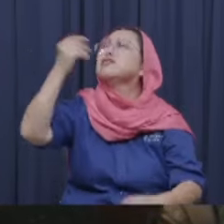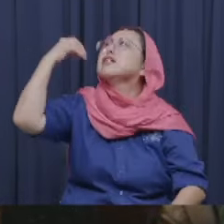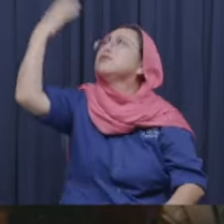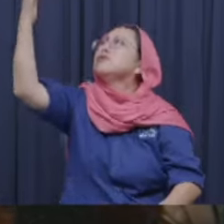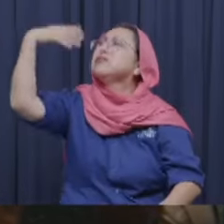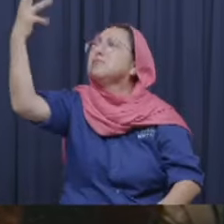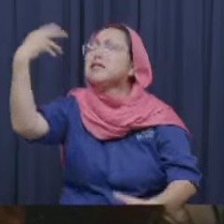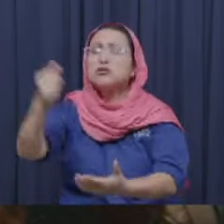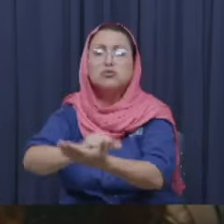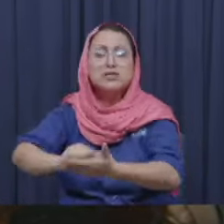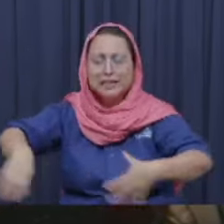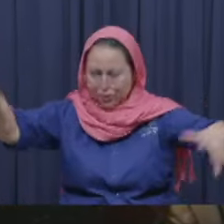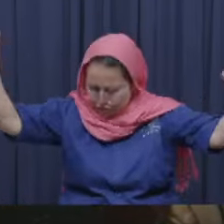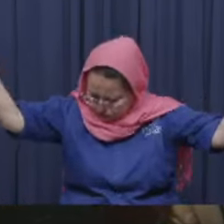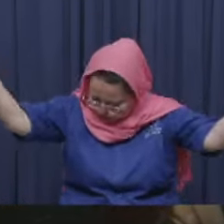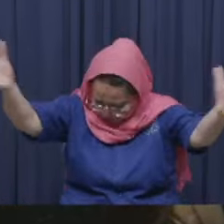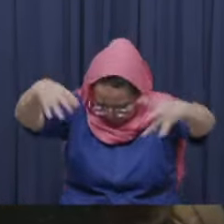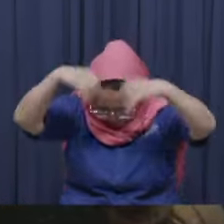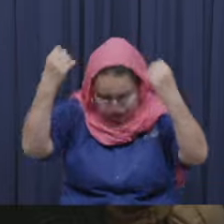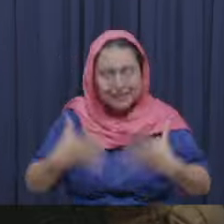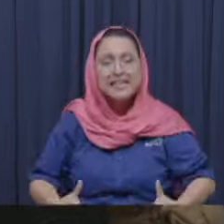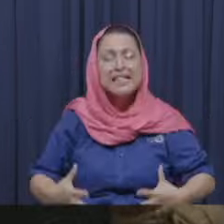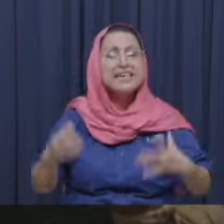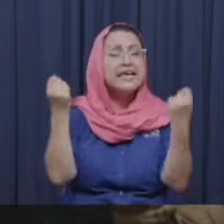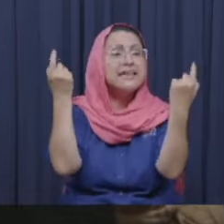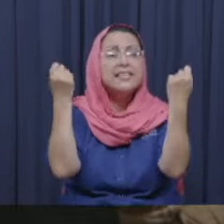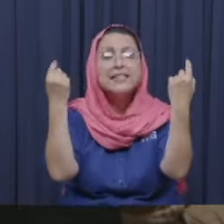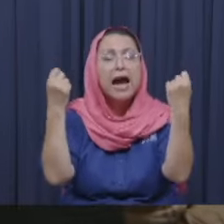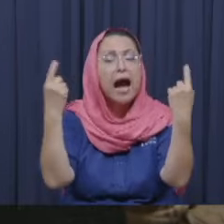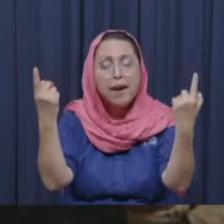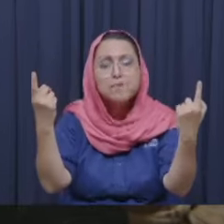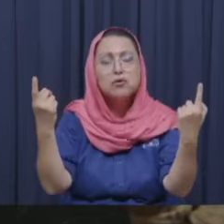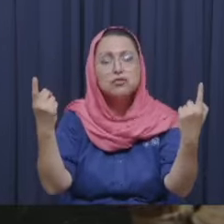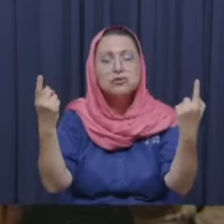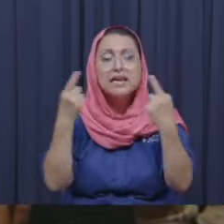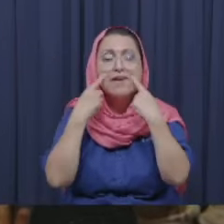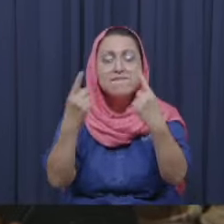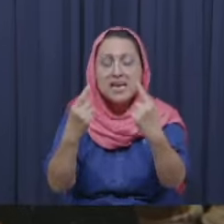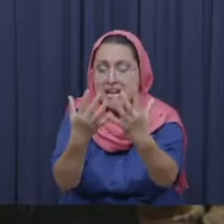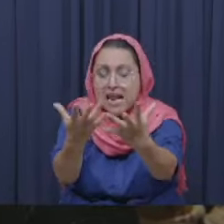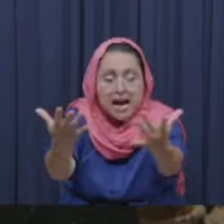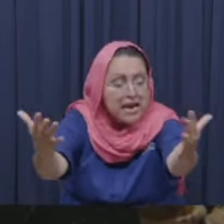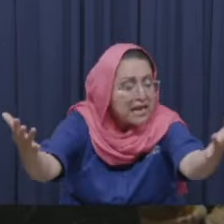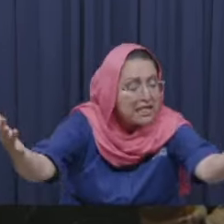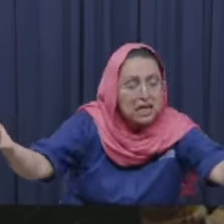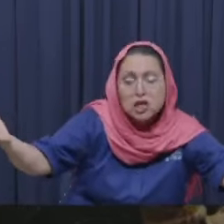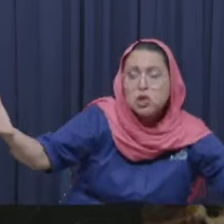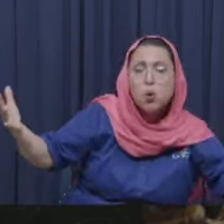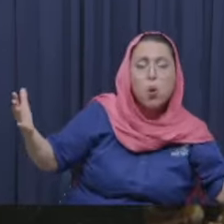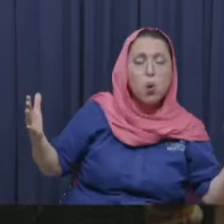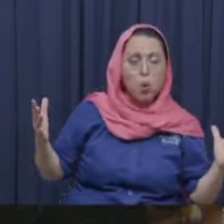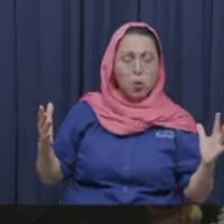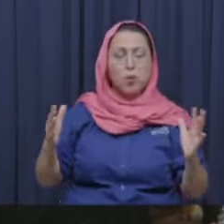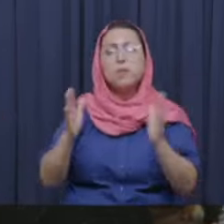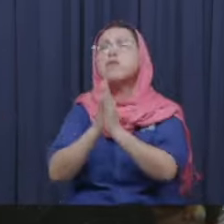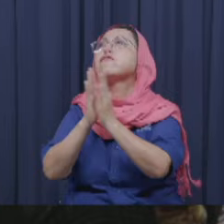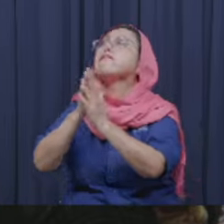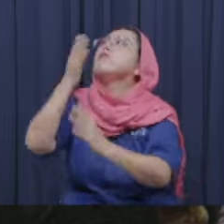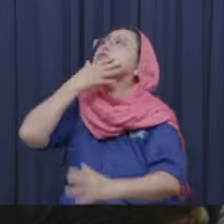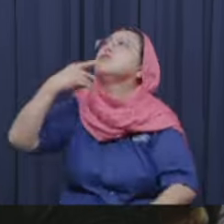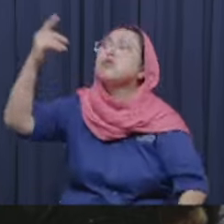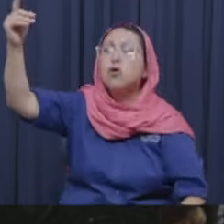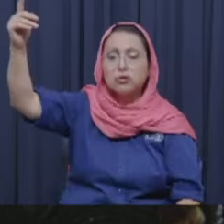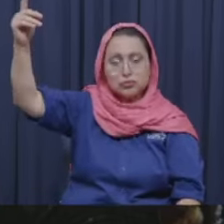se abran nuestros ojos y miremos la realidad que nos rodea y aquella realidad que tenemos dentro de